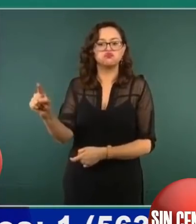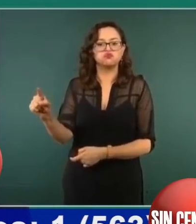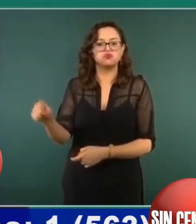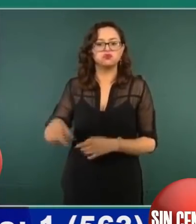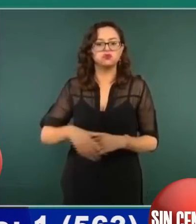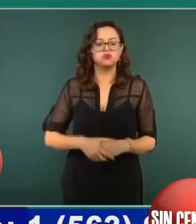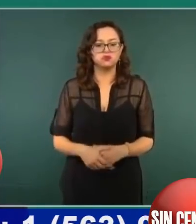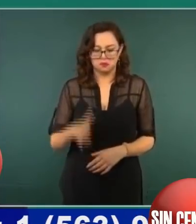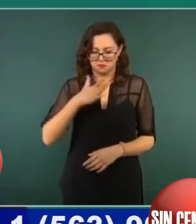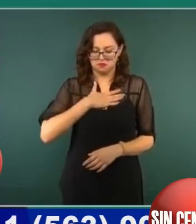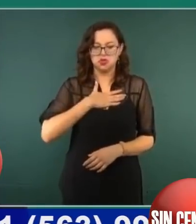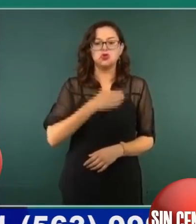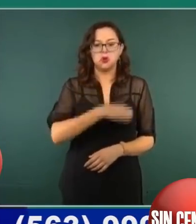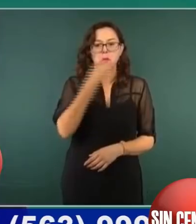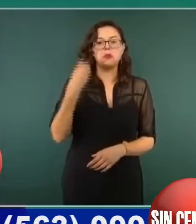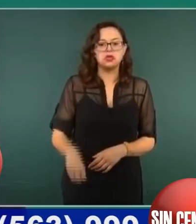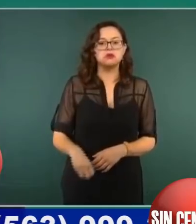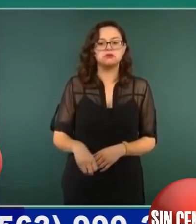Estoy obligado a hacerlo.